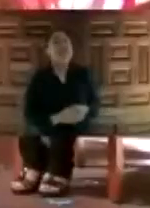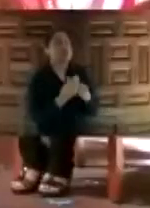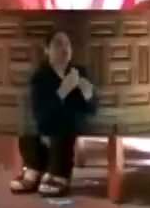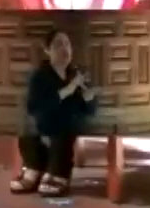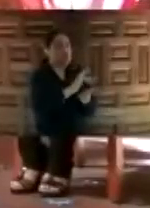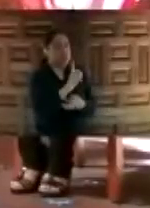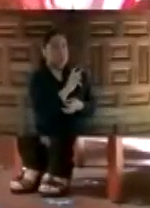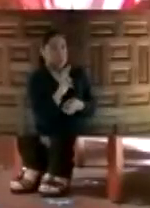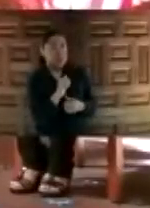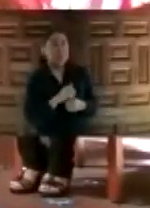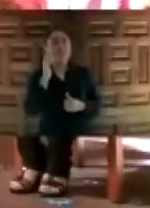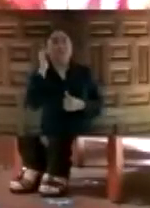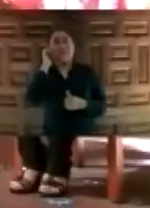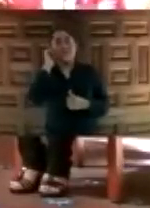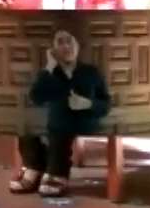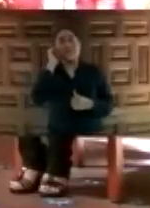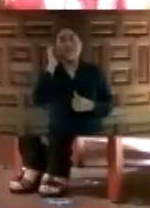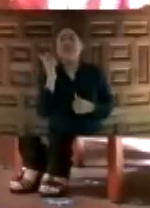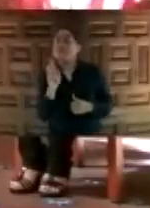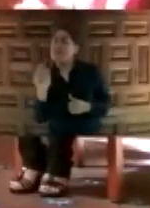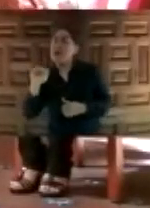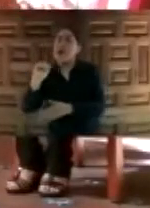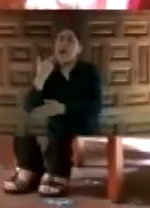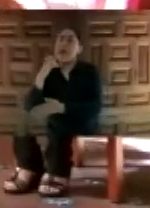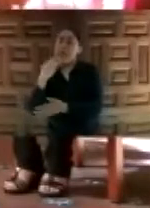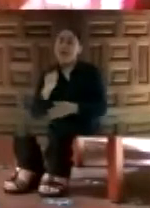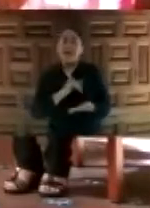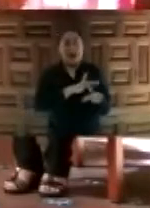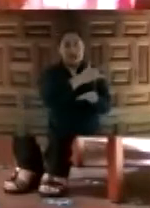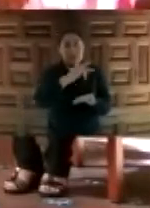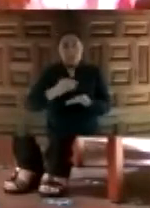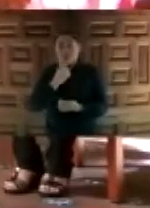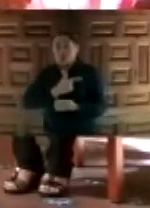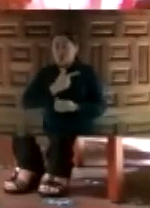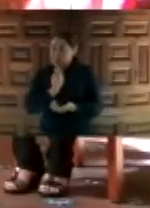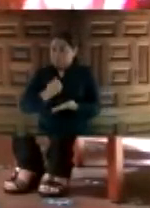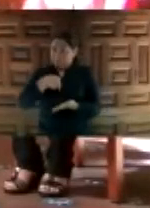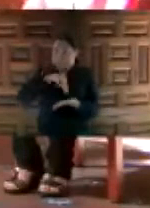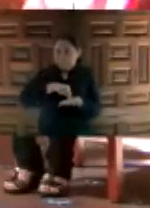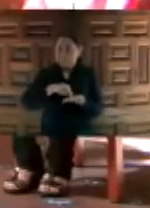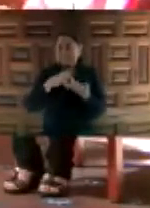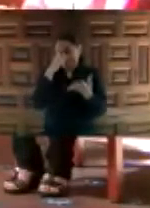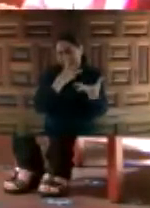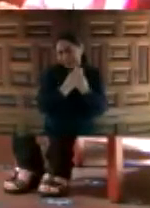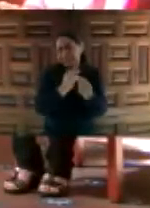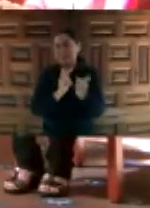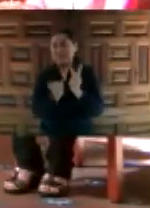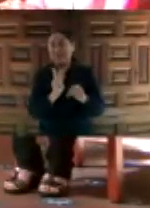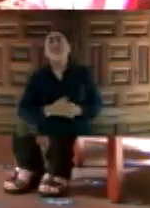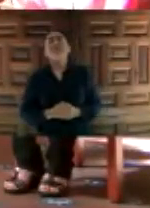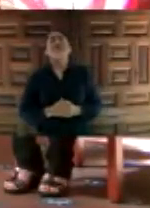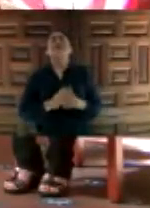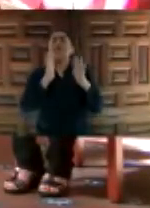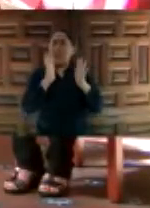gracias, doctora Gabriela. Doctora Angélica. Gracias. Buenas tardes. Igual un gusto estar con todas y todos ustedes. Bueno, ya